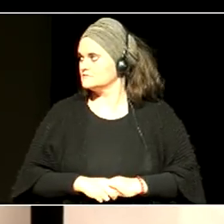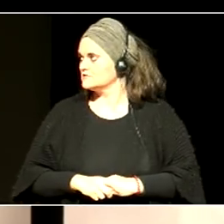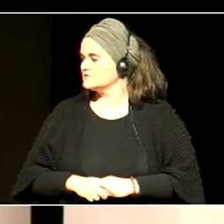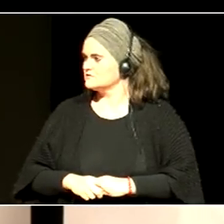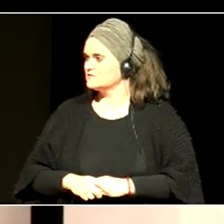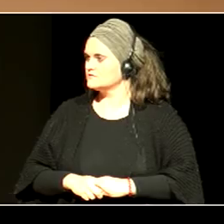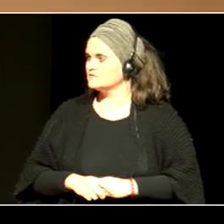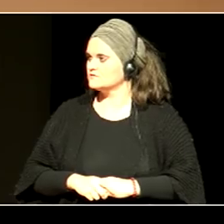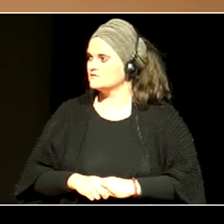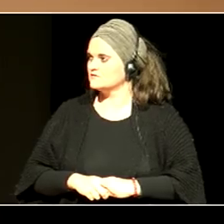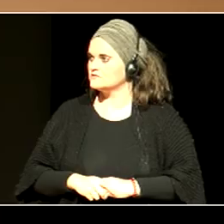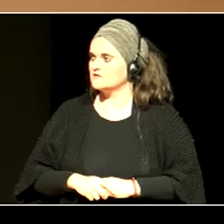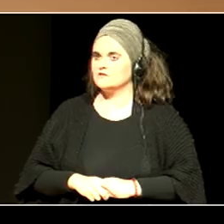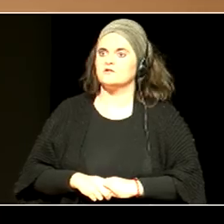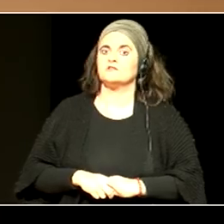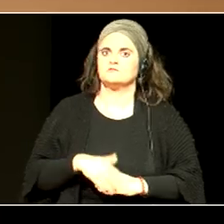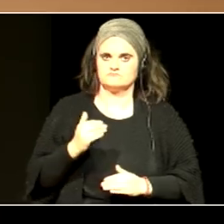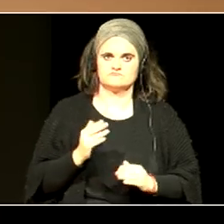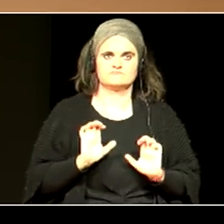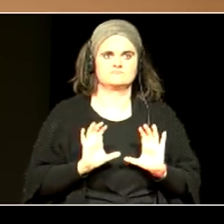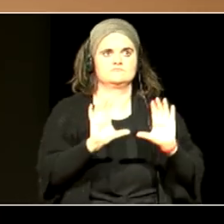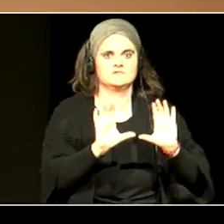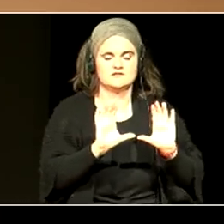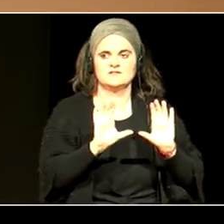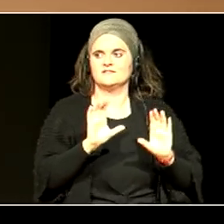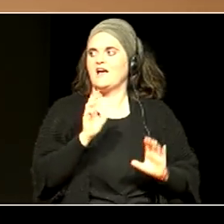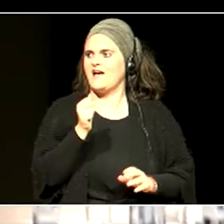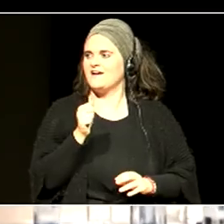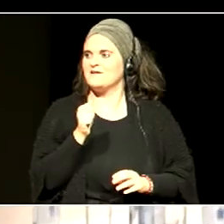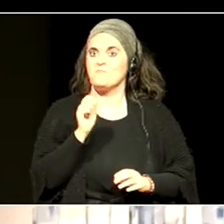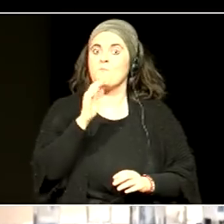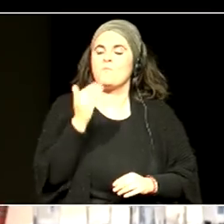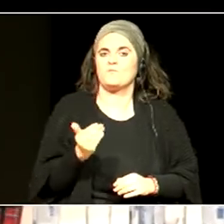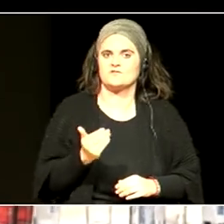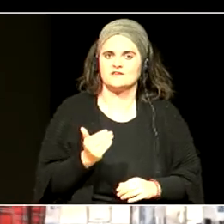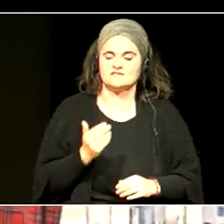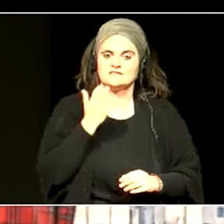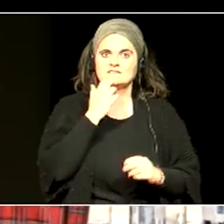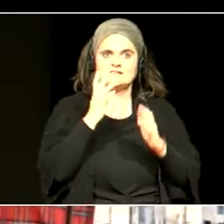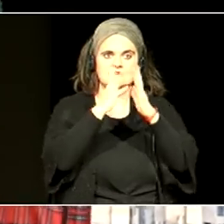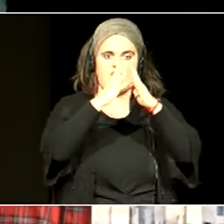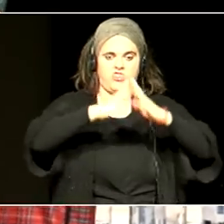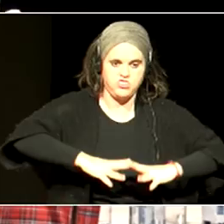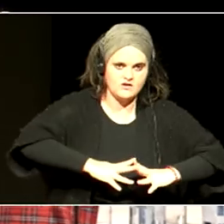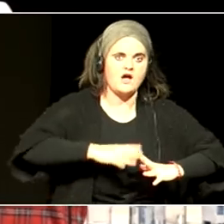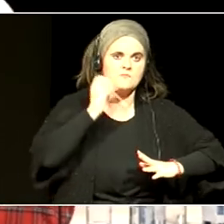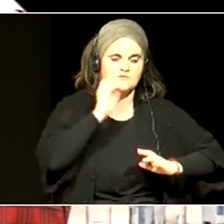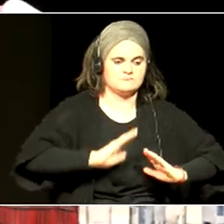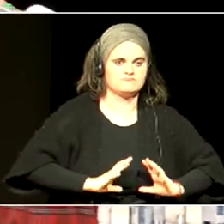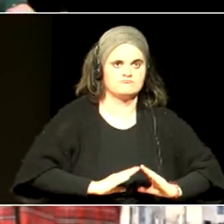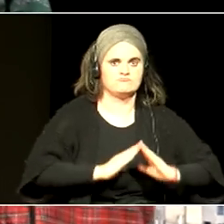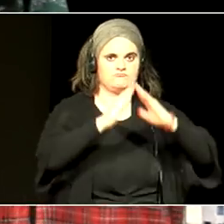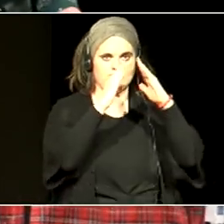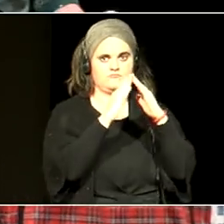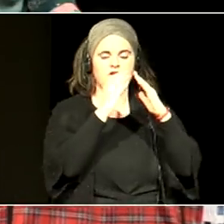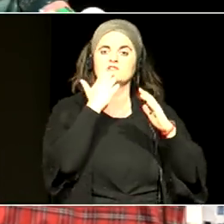que es muy importante si se te cae la casa quién sujeta si Alfredo o o ella pero si no